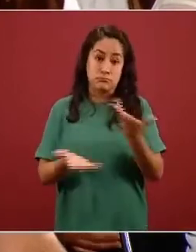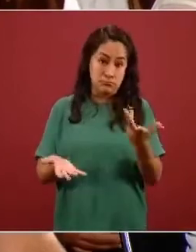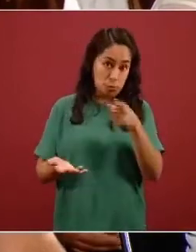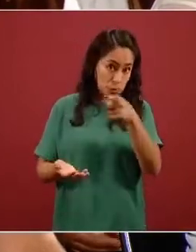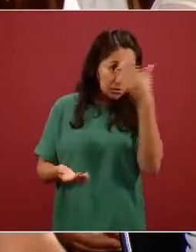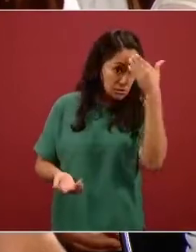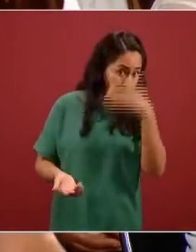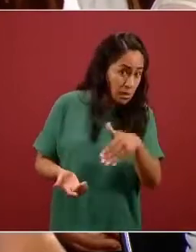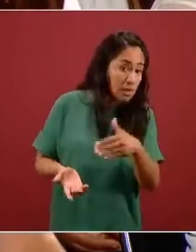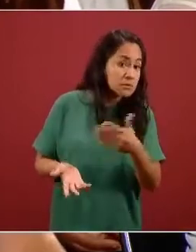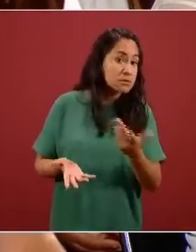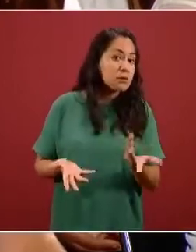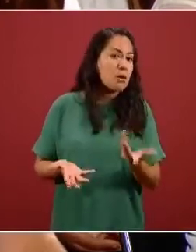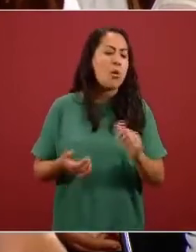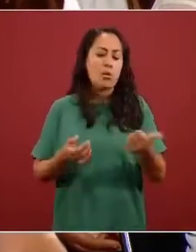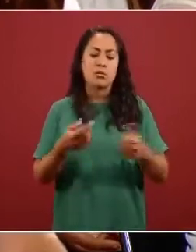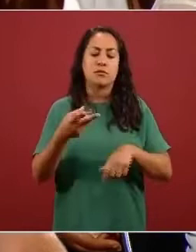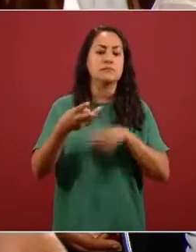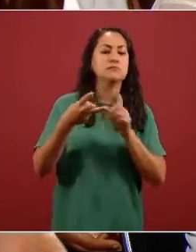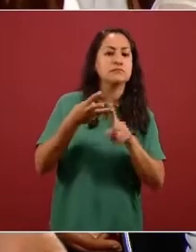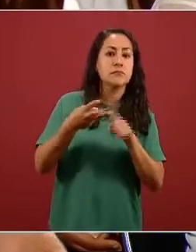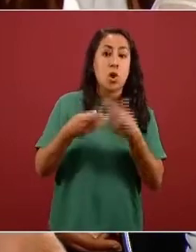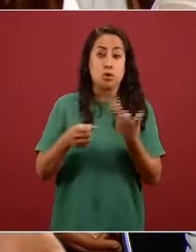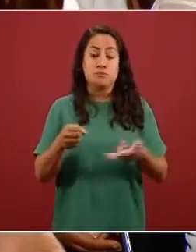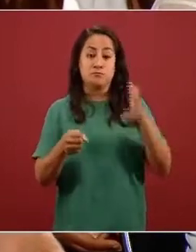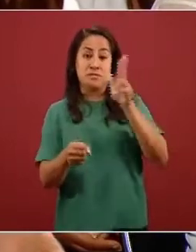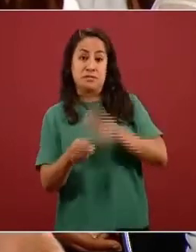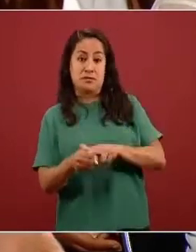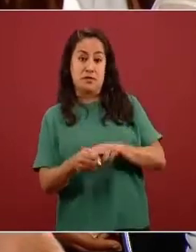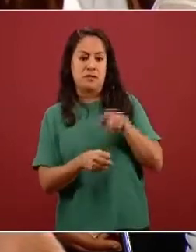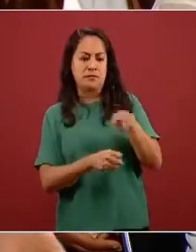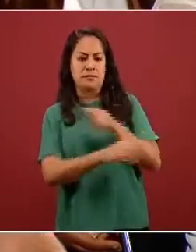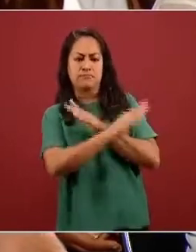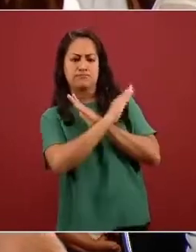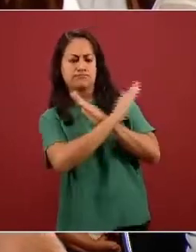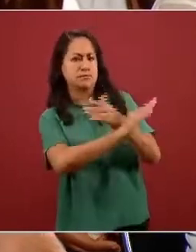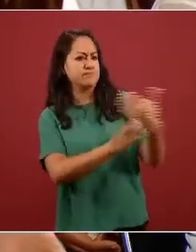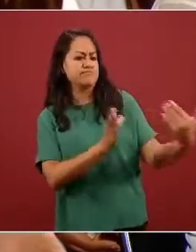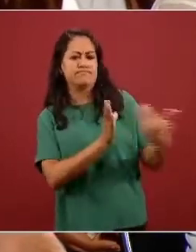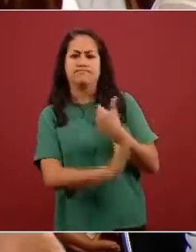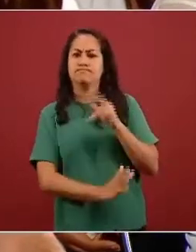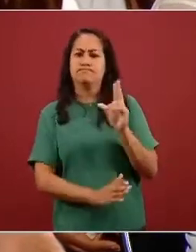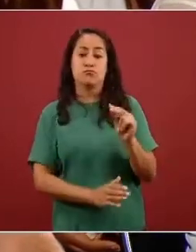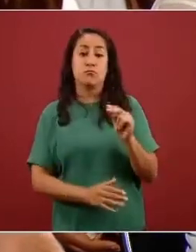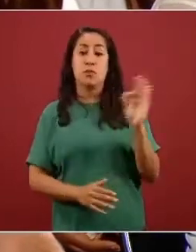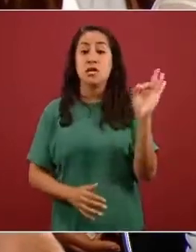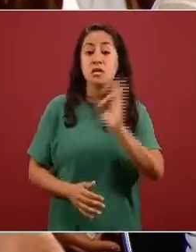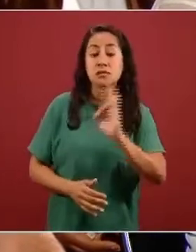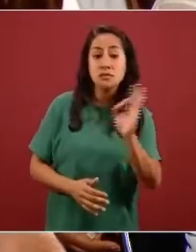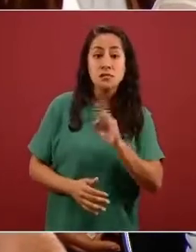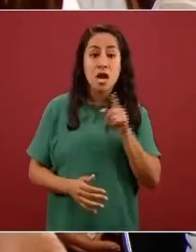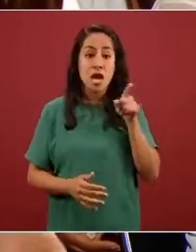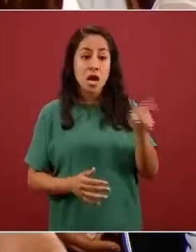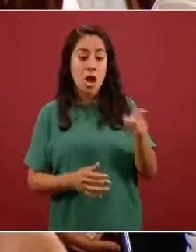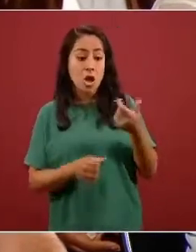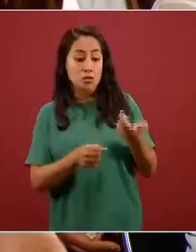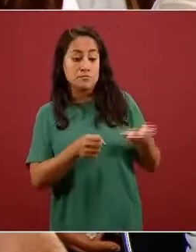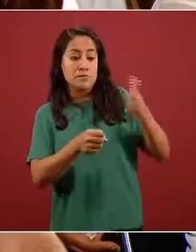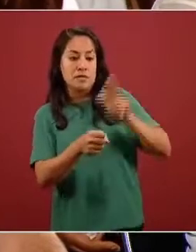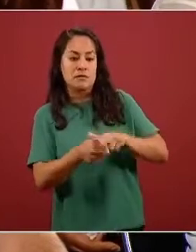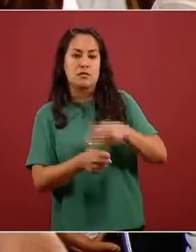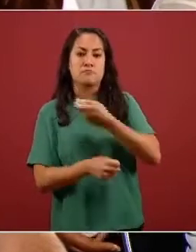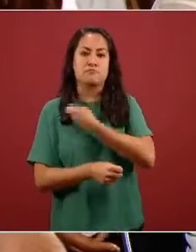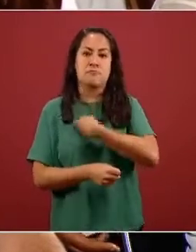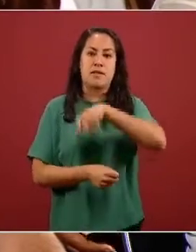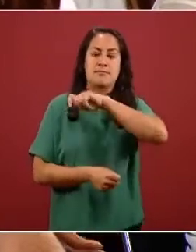hospitales privados pueden reservarse el derecho a recibir a las personas, porque en el caso del Hospital Español ya solo van a recibir